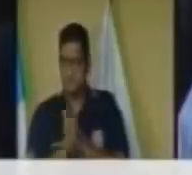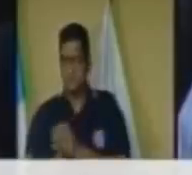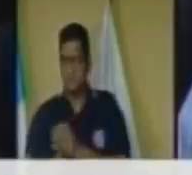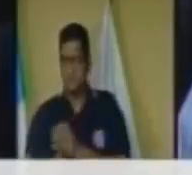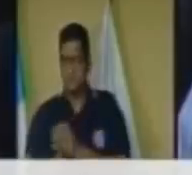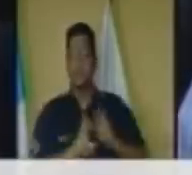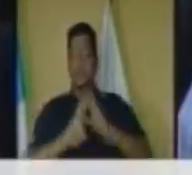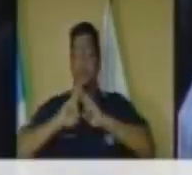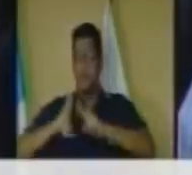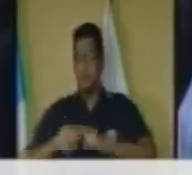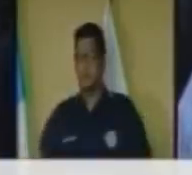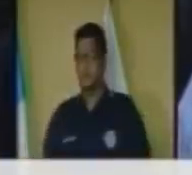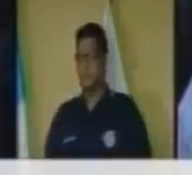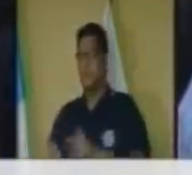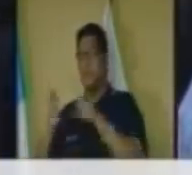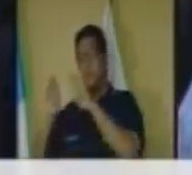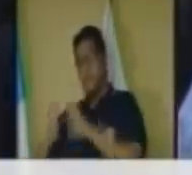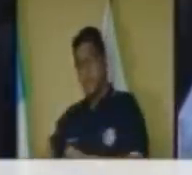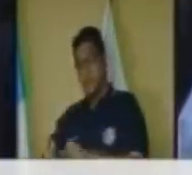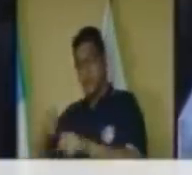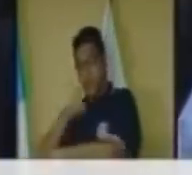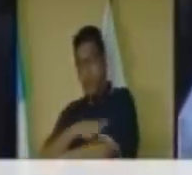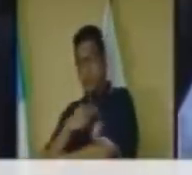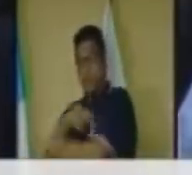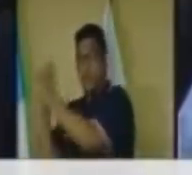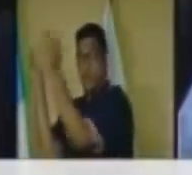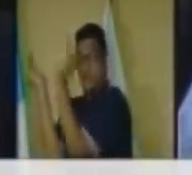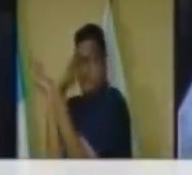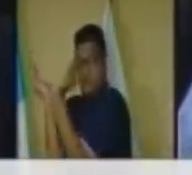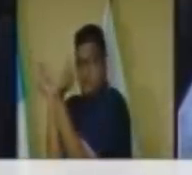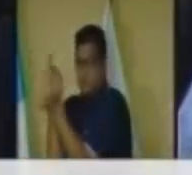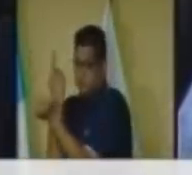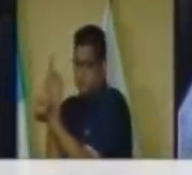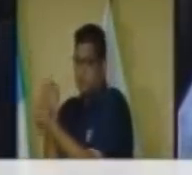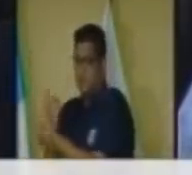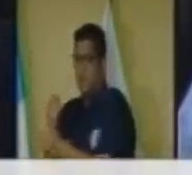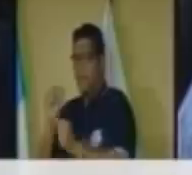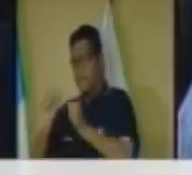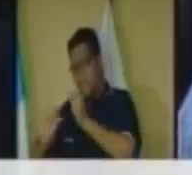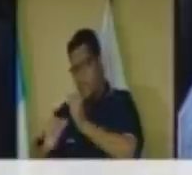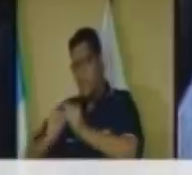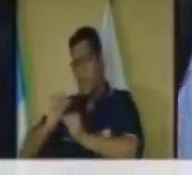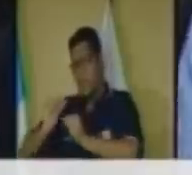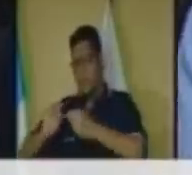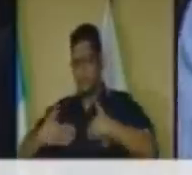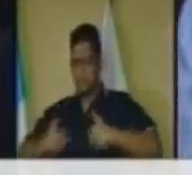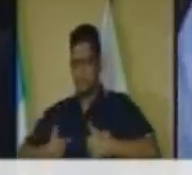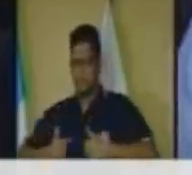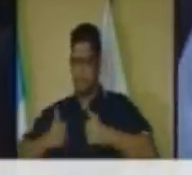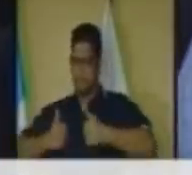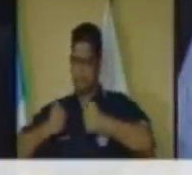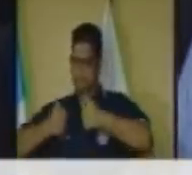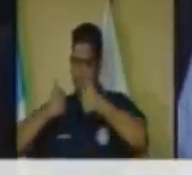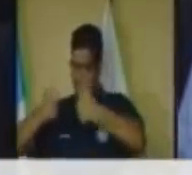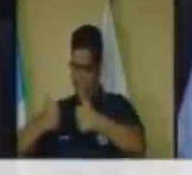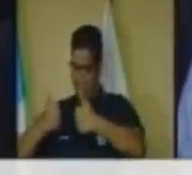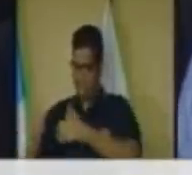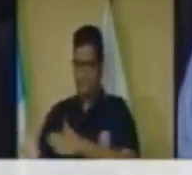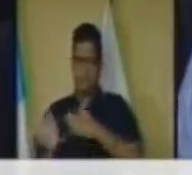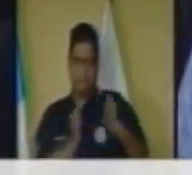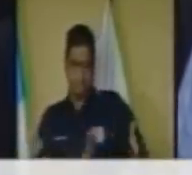estado del paciente es satisfactorio, o sea, va mejorando día a día. Con respecto a la segunda